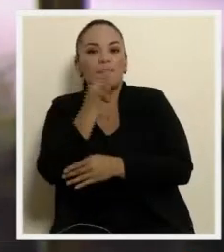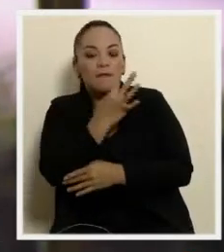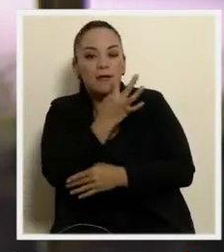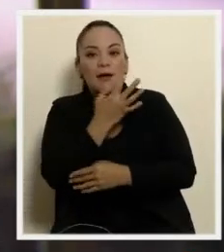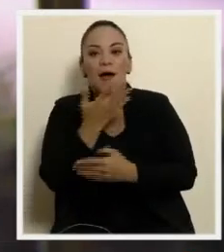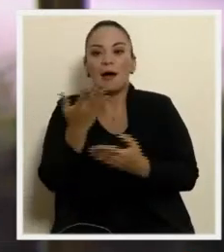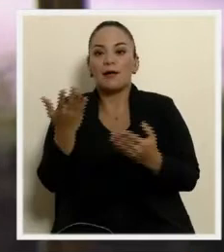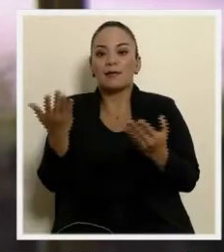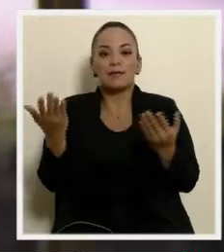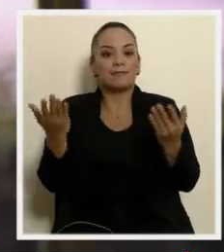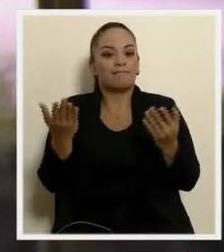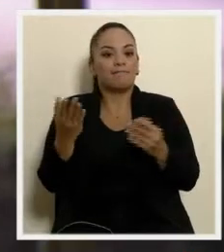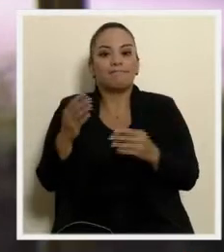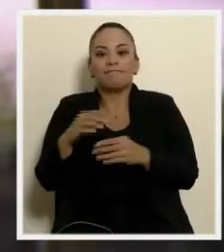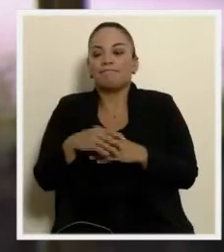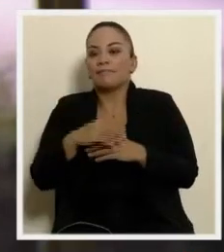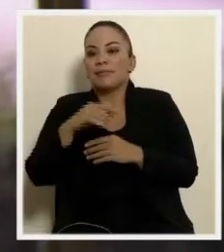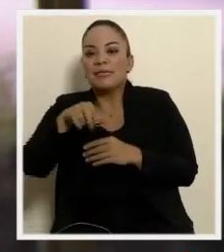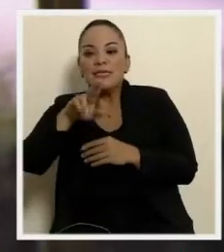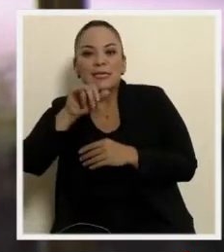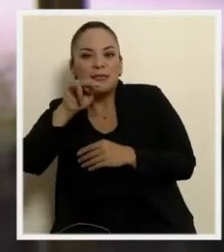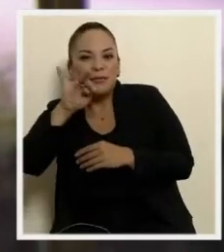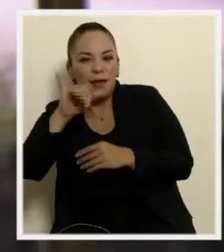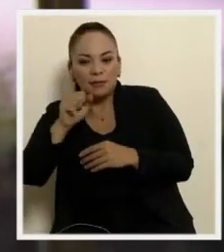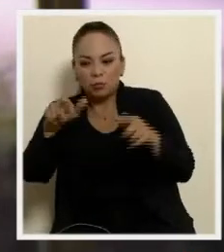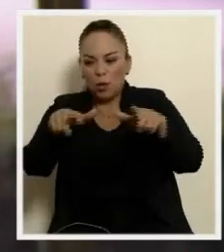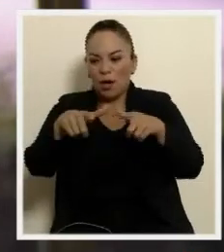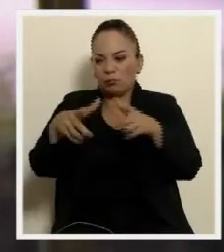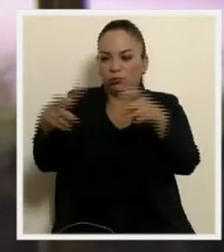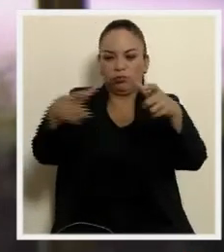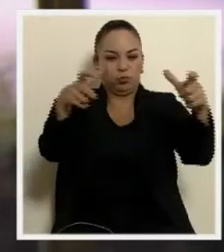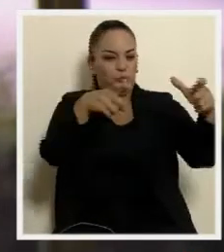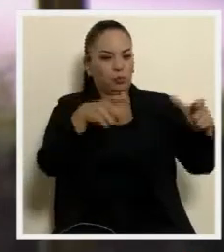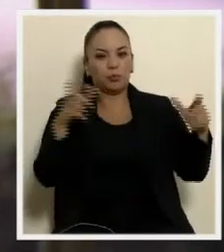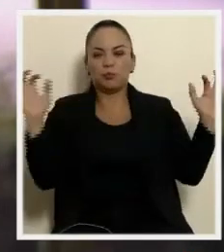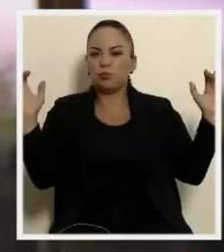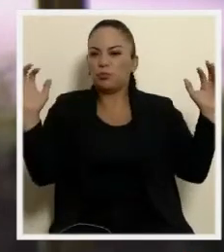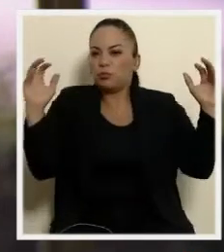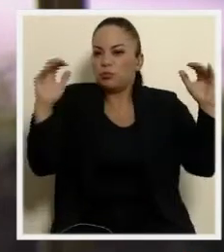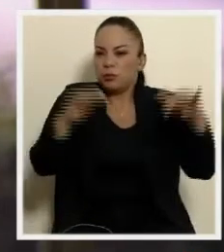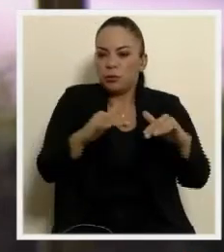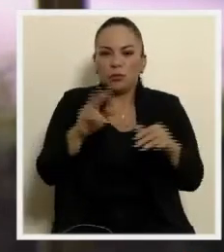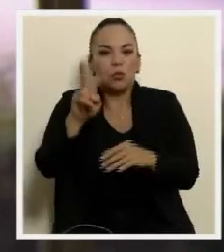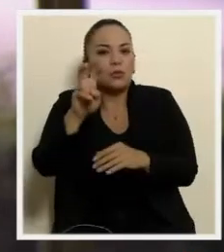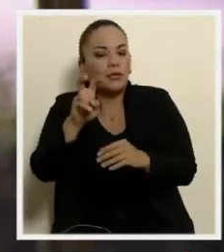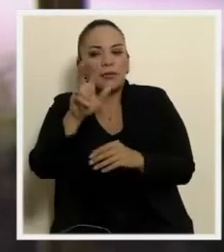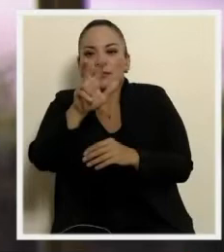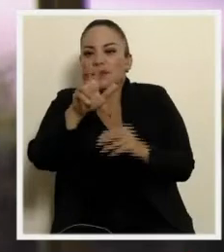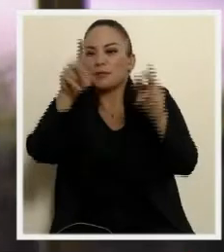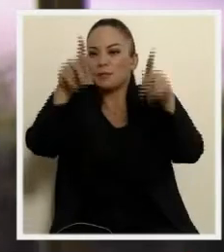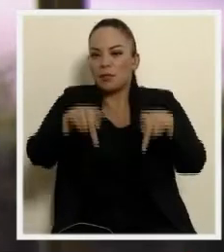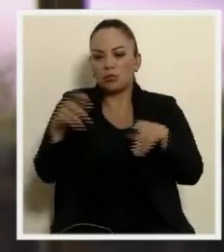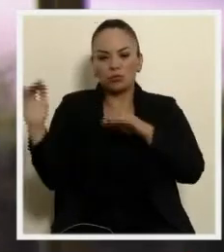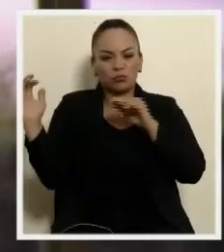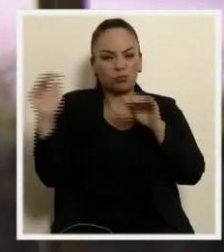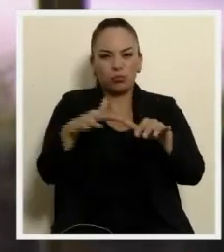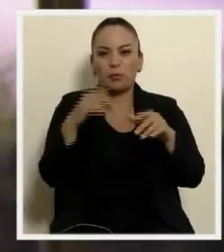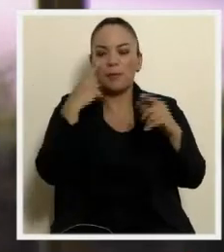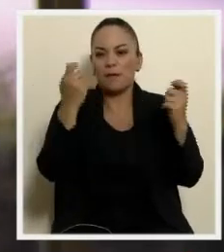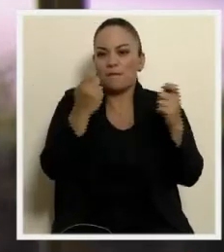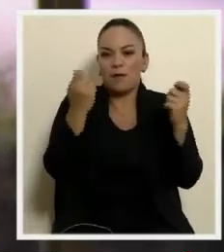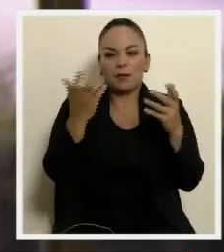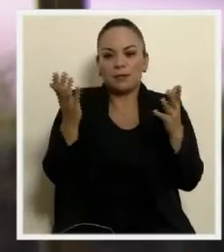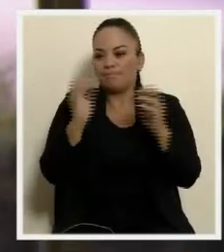en haciendas, en quintas, de este tipo de eventos con participación de 200, 300 personas sin